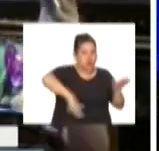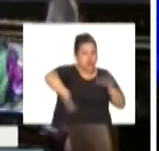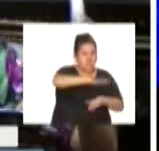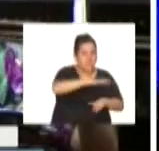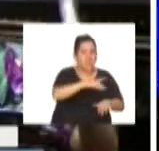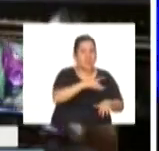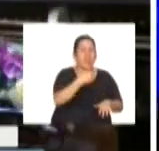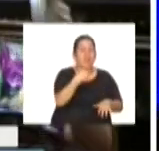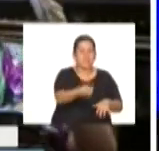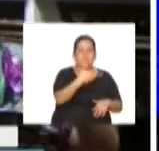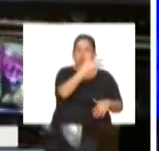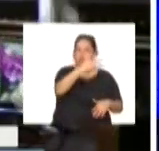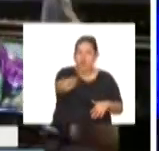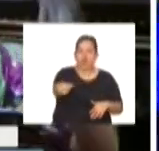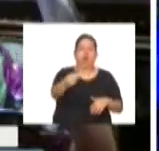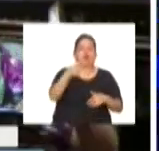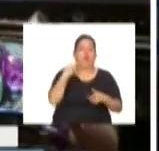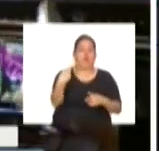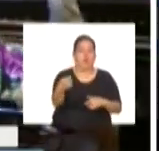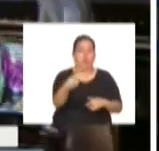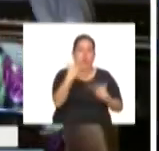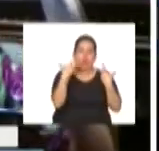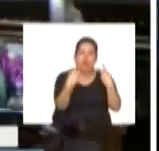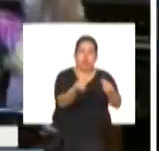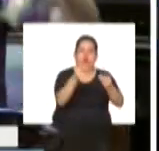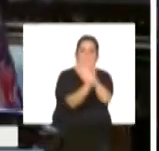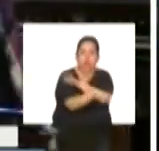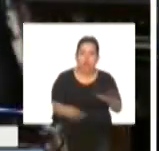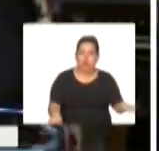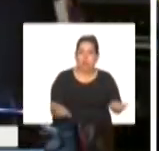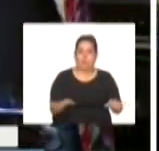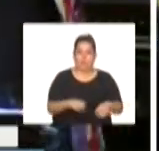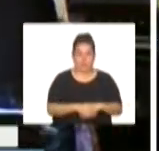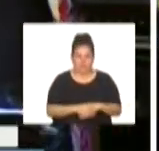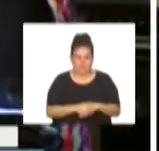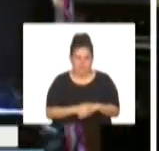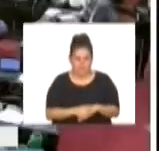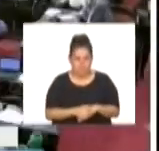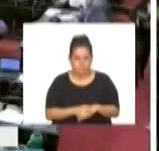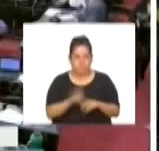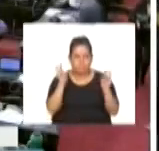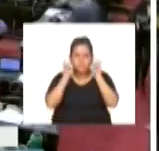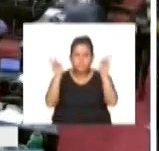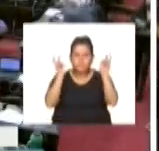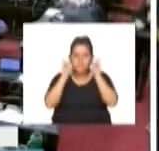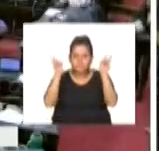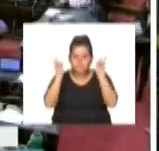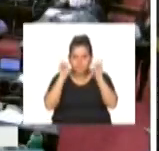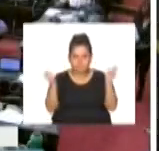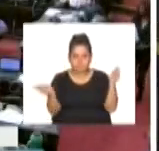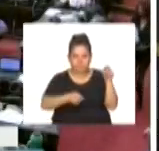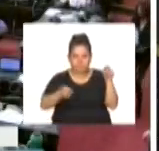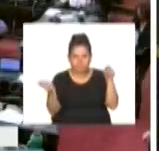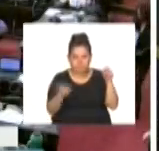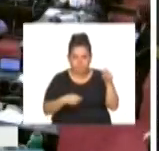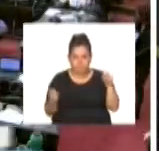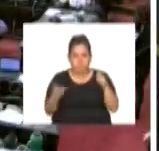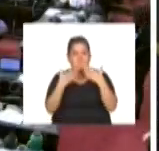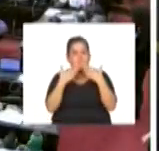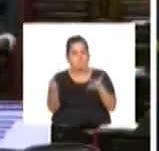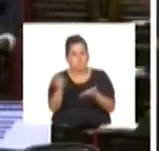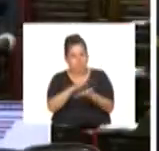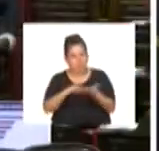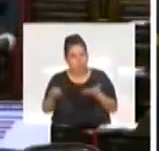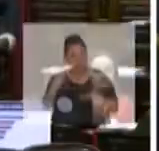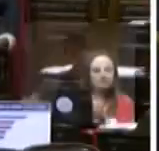resuelve absolutamente todo y que son todos crack y que todo se le va y que vienen las inversiones y se amontonan